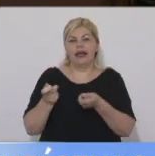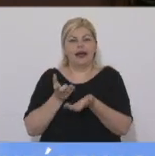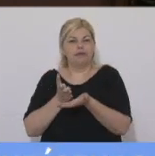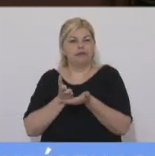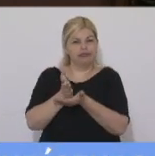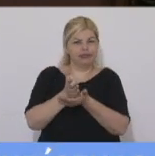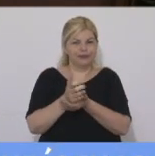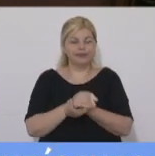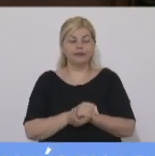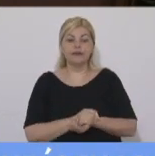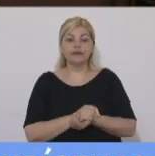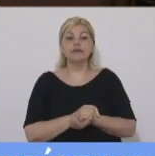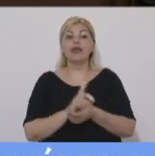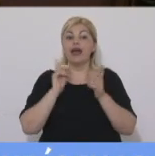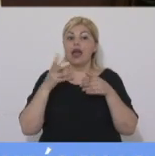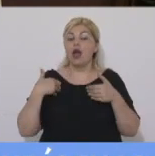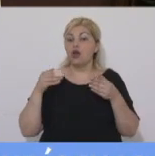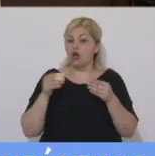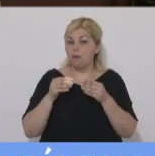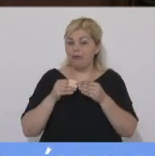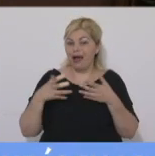A mis compañeros de bancada,